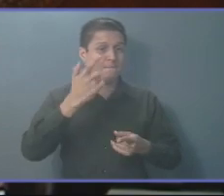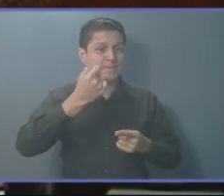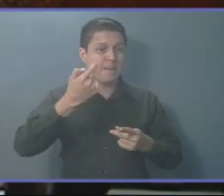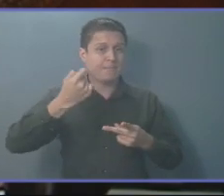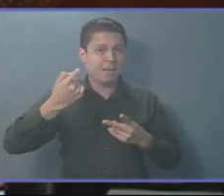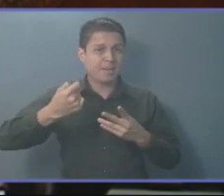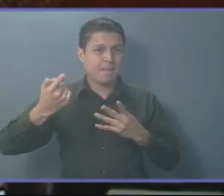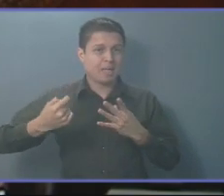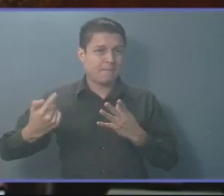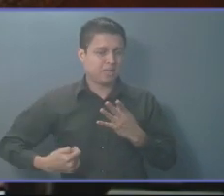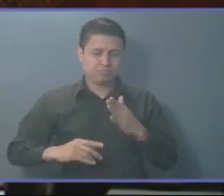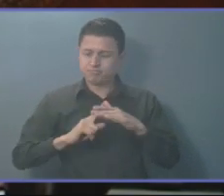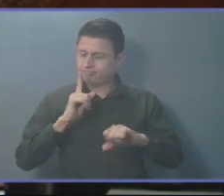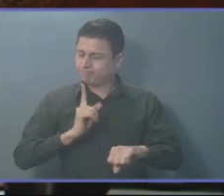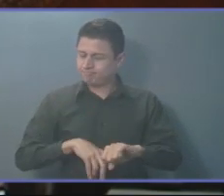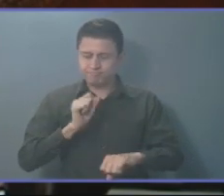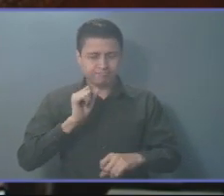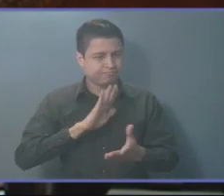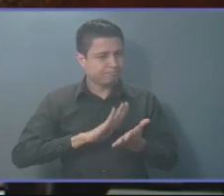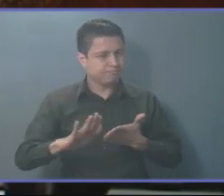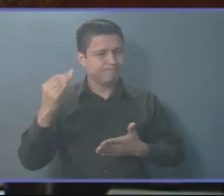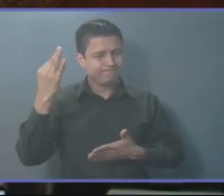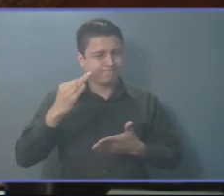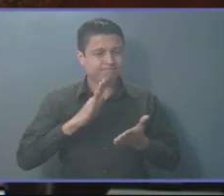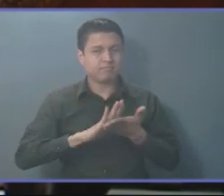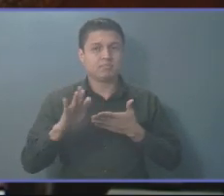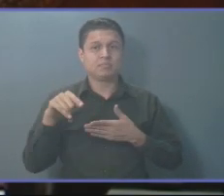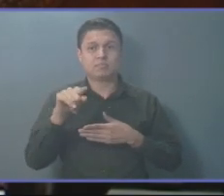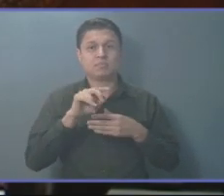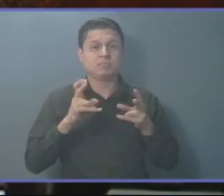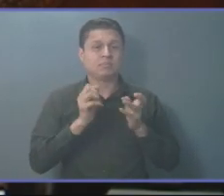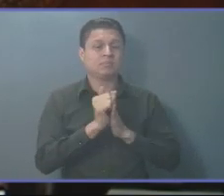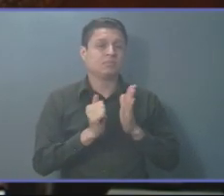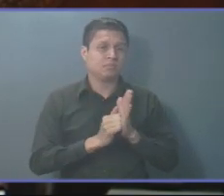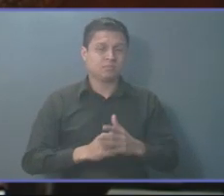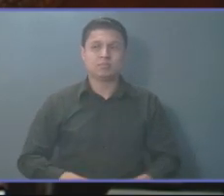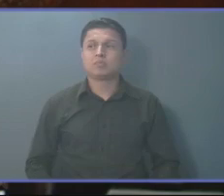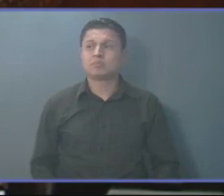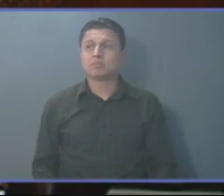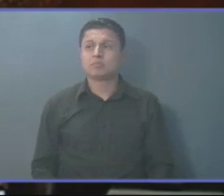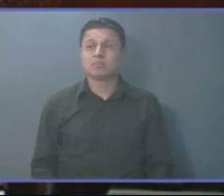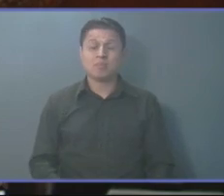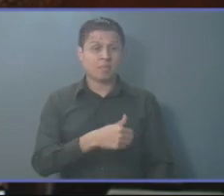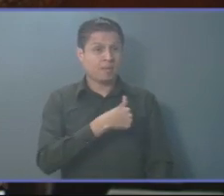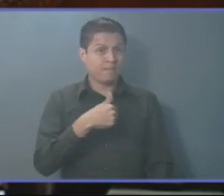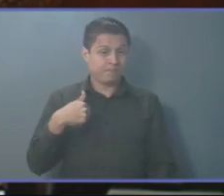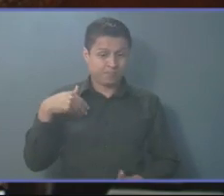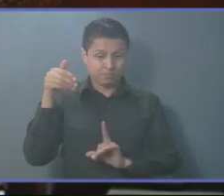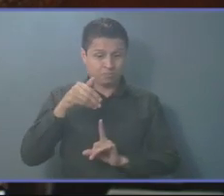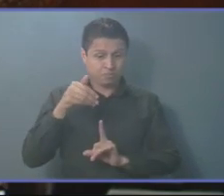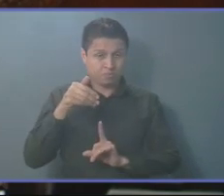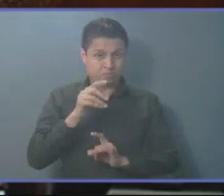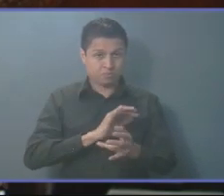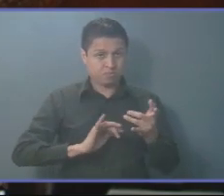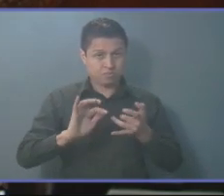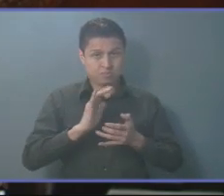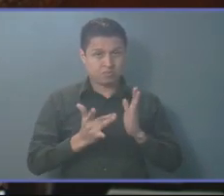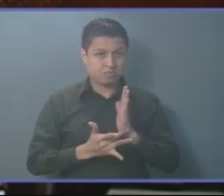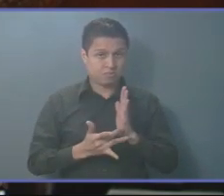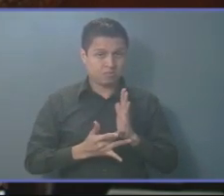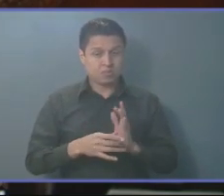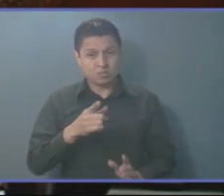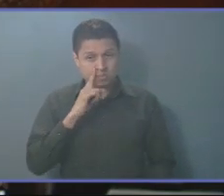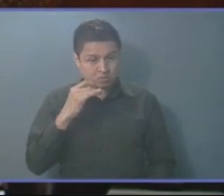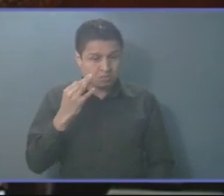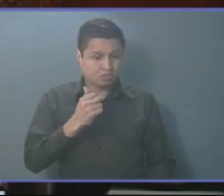el plazo que comprenda la suspensión de labores en virtud de este artículo. El Ministerio de Educación, Ciencia y Tecnología